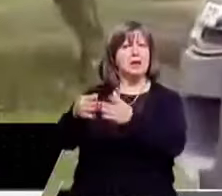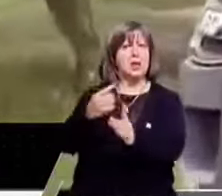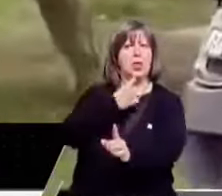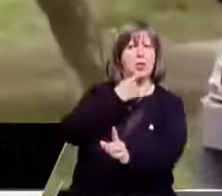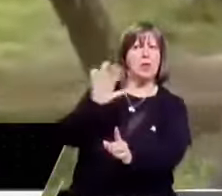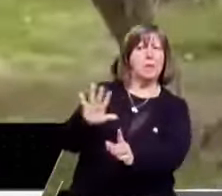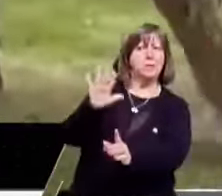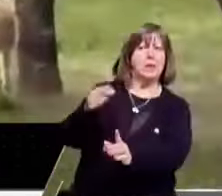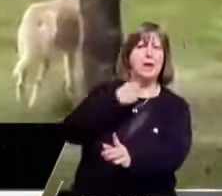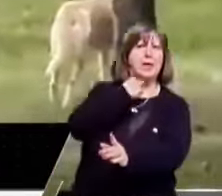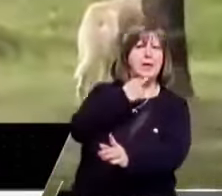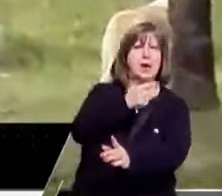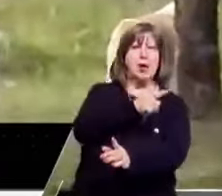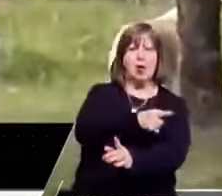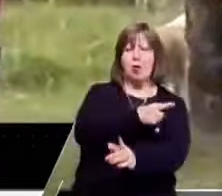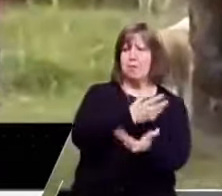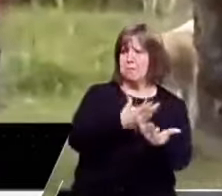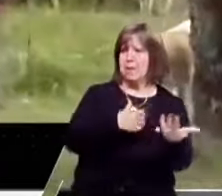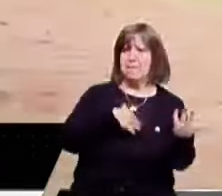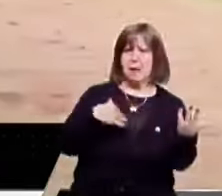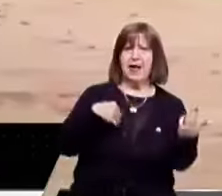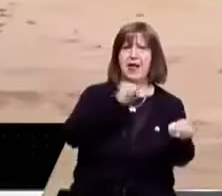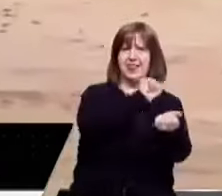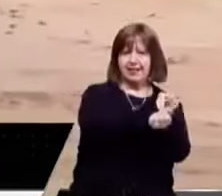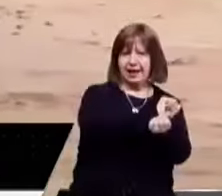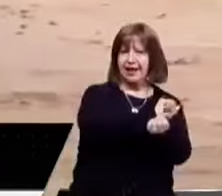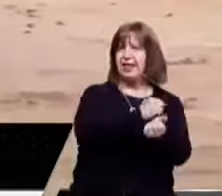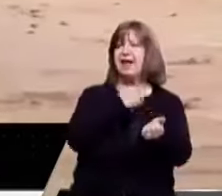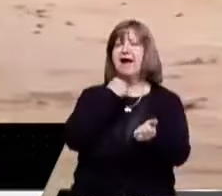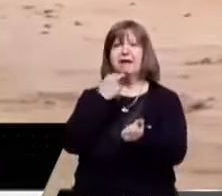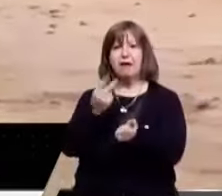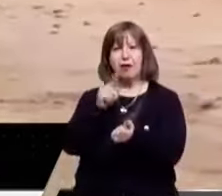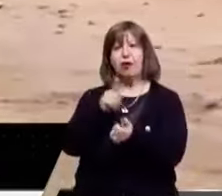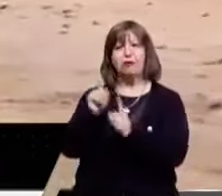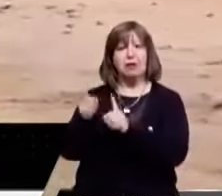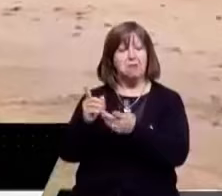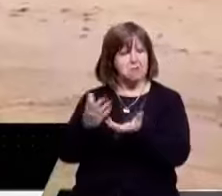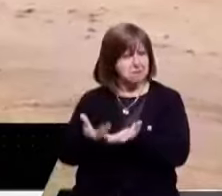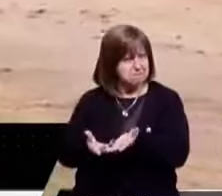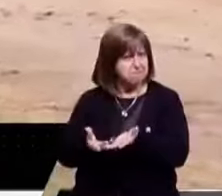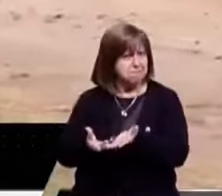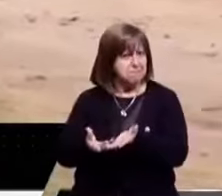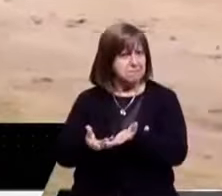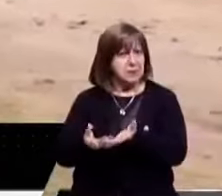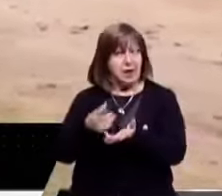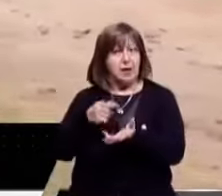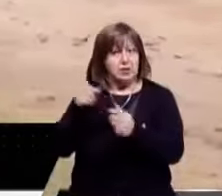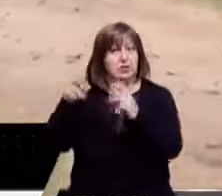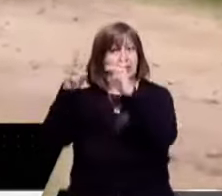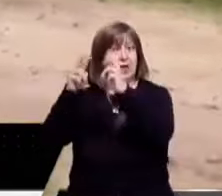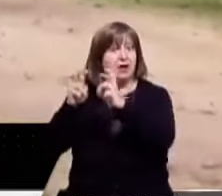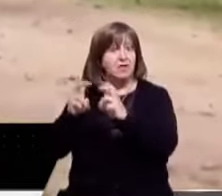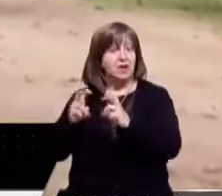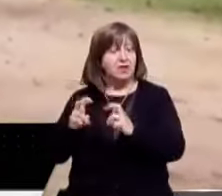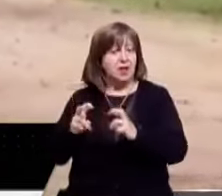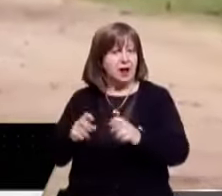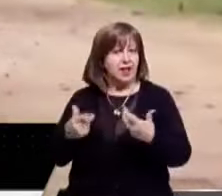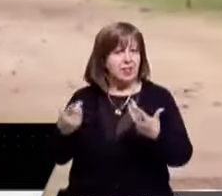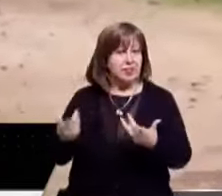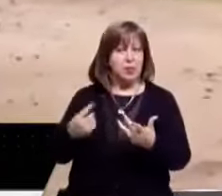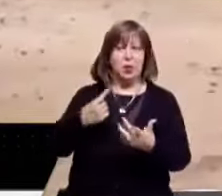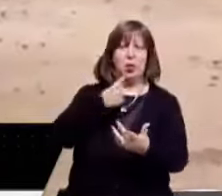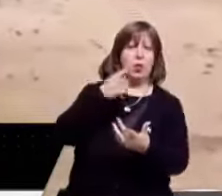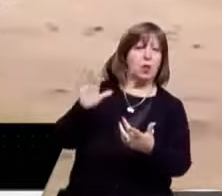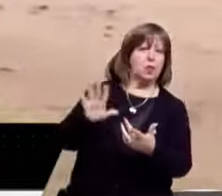son 40 días, como decíamos, desde que Loan Danilo Peña, de 5 años, desapareció en Corrientes, donde se han hecho